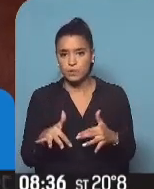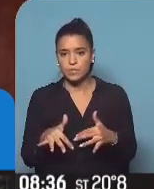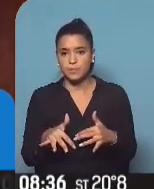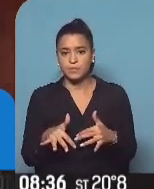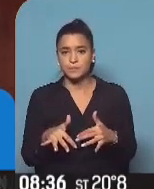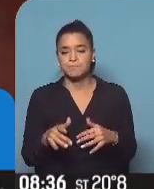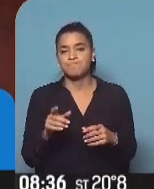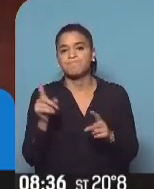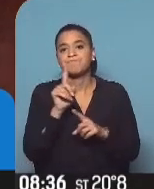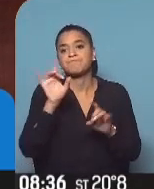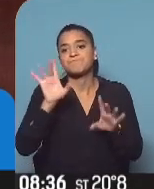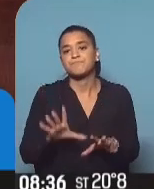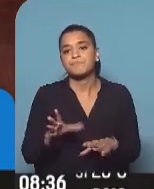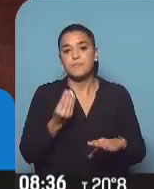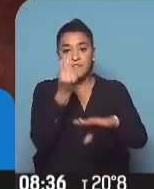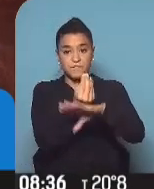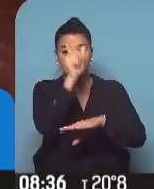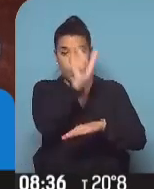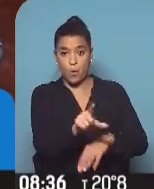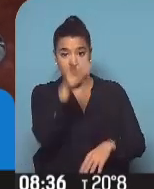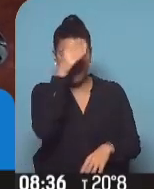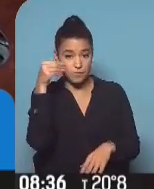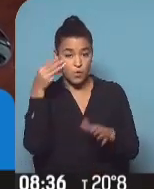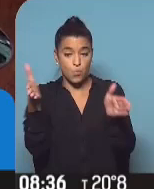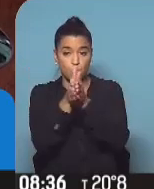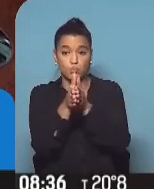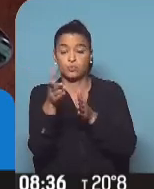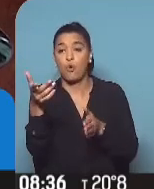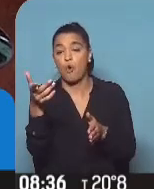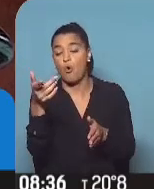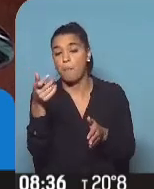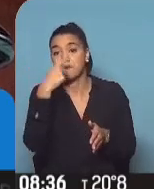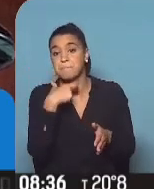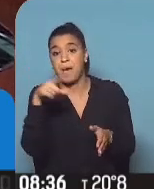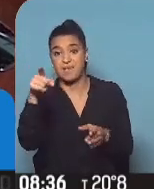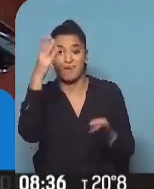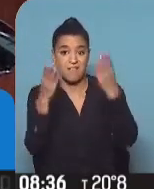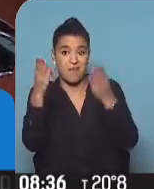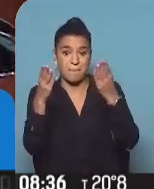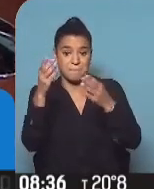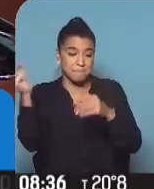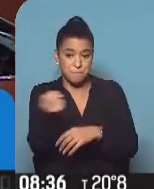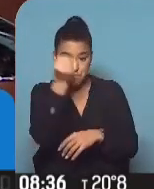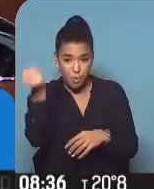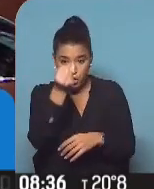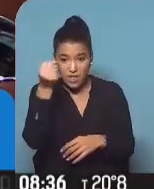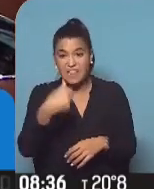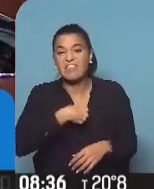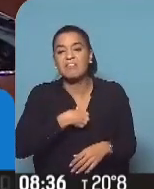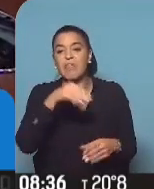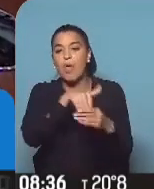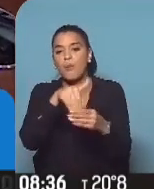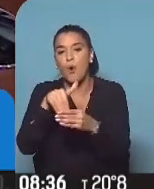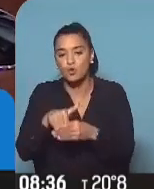porque no solamente influye la figura de ella, que es junto con la del presidente Macri la más relevante en términos de identidad de